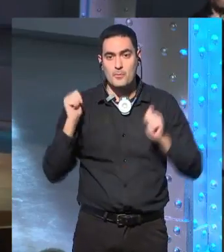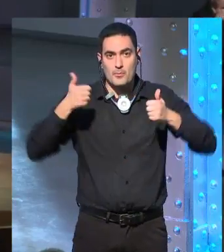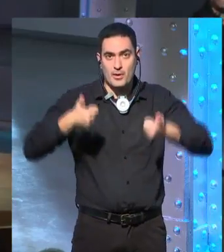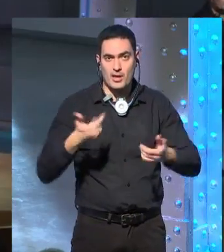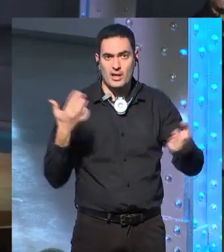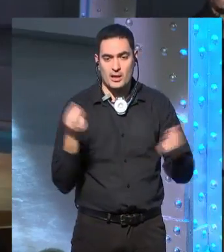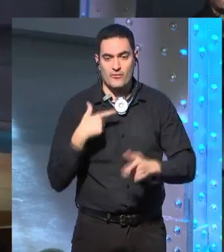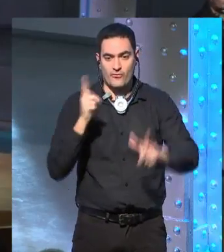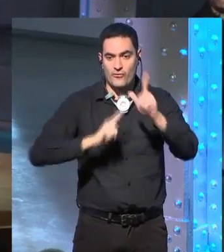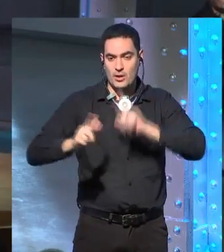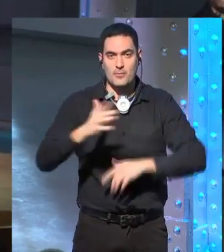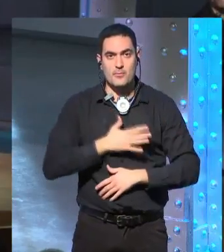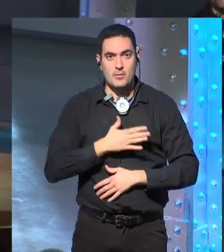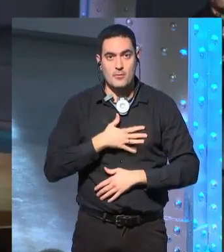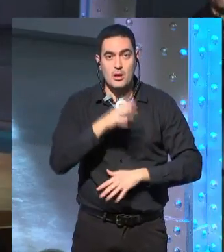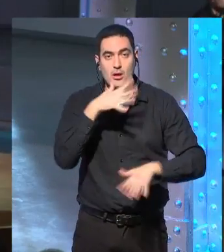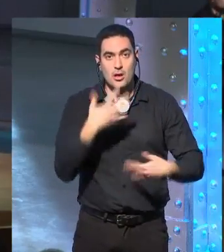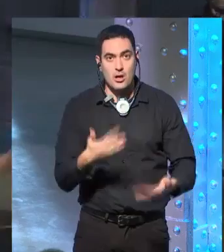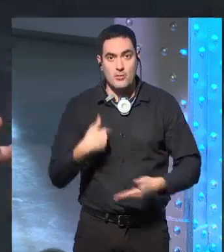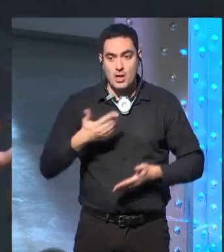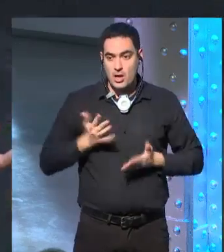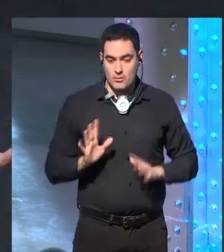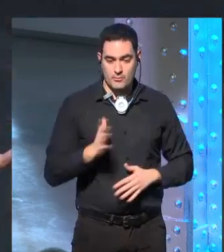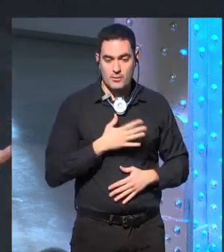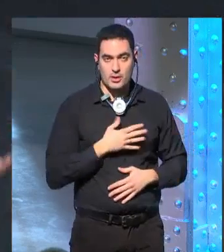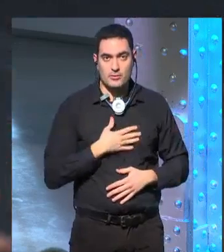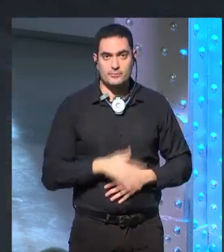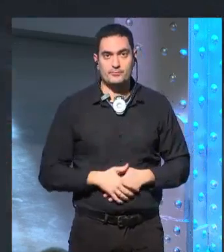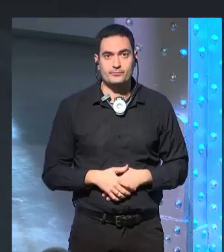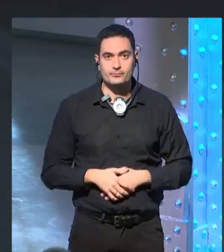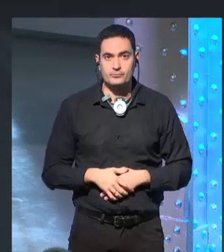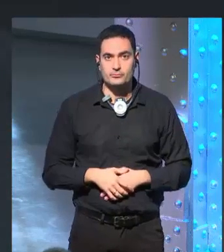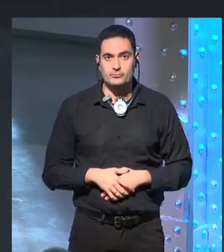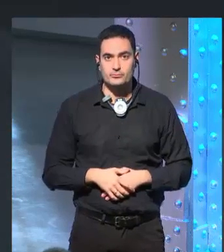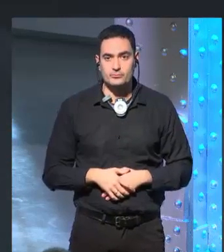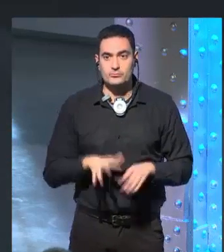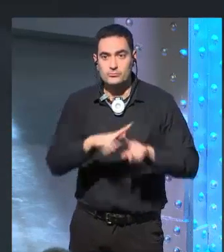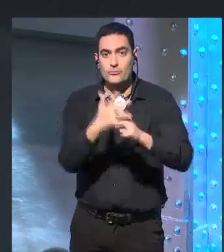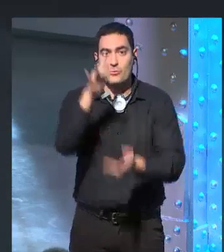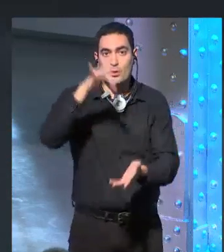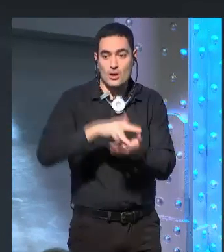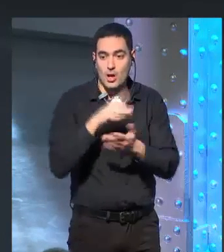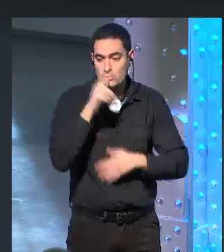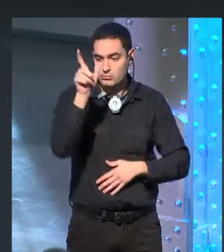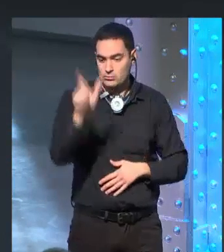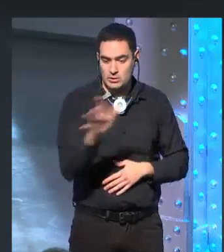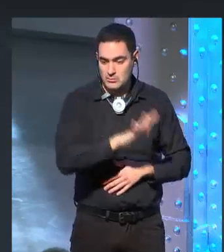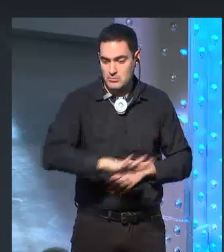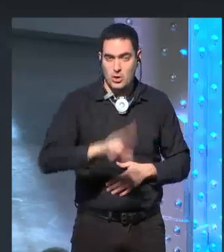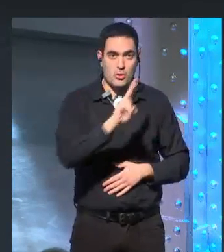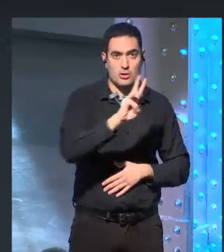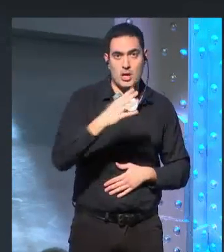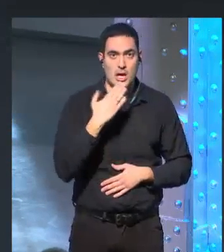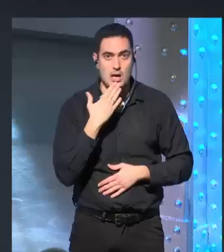comienzo de mi viaje, y ahora mi hijo, en aquel momento mi hijo era apenas un niño de